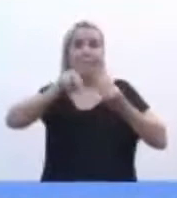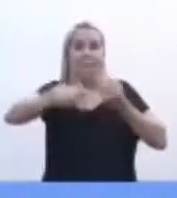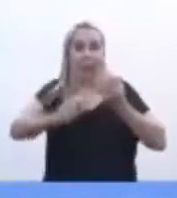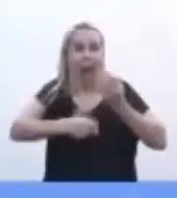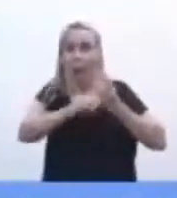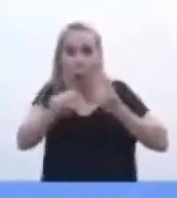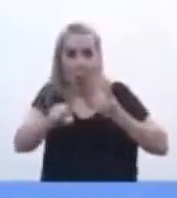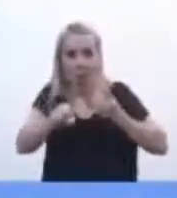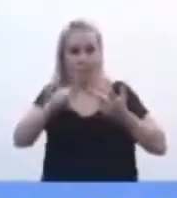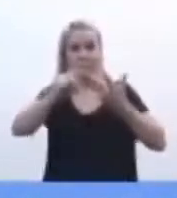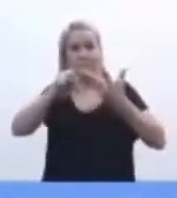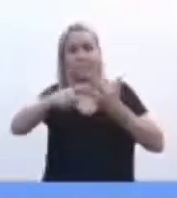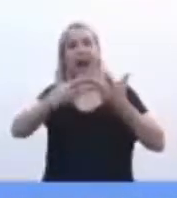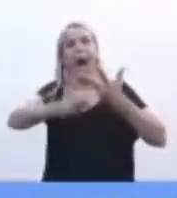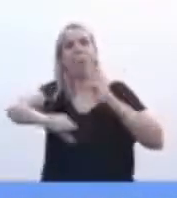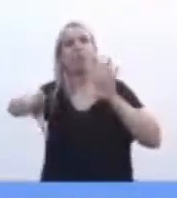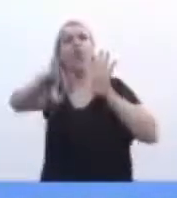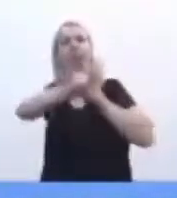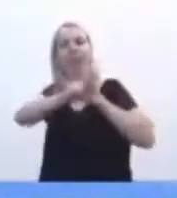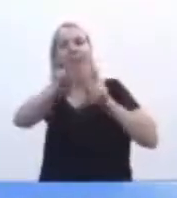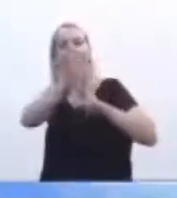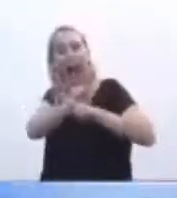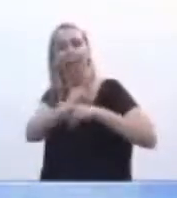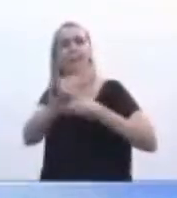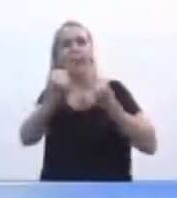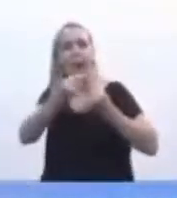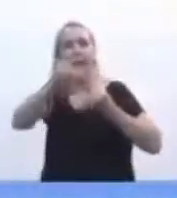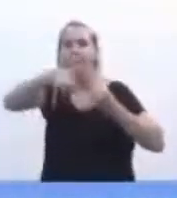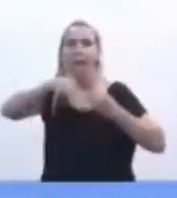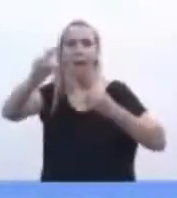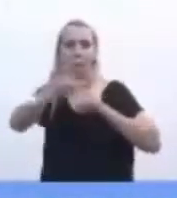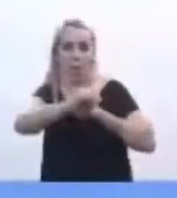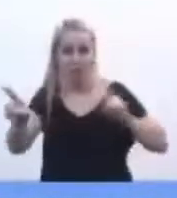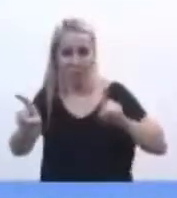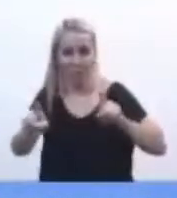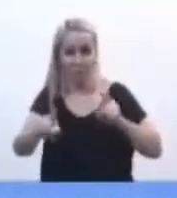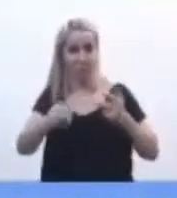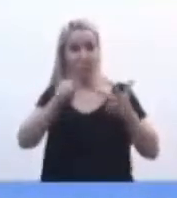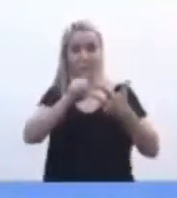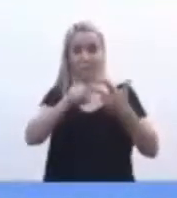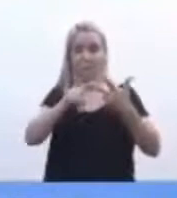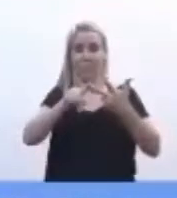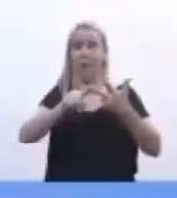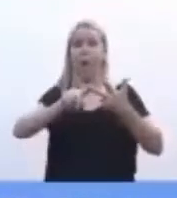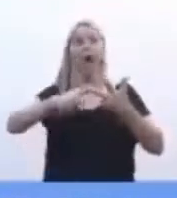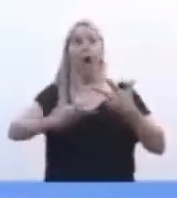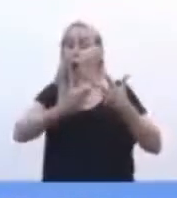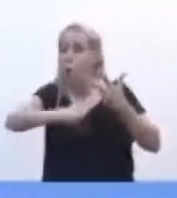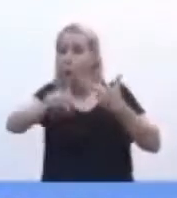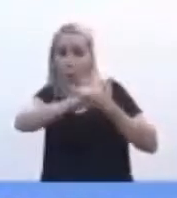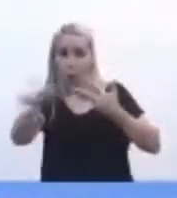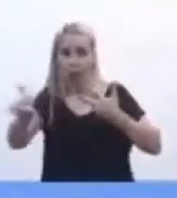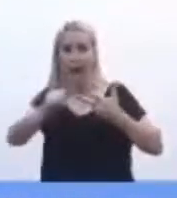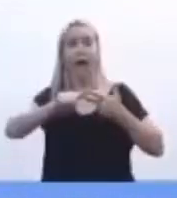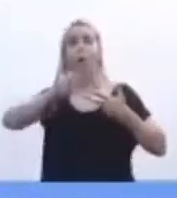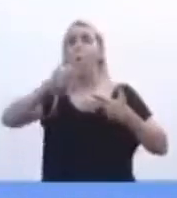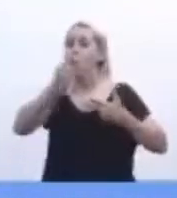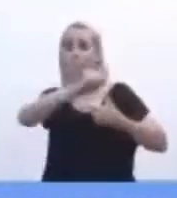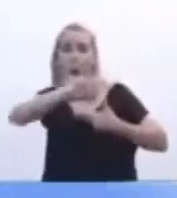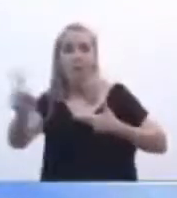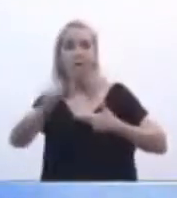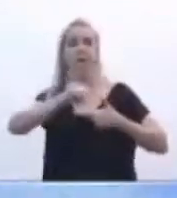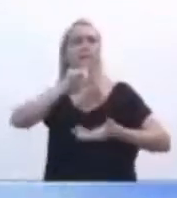aborto legal para no morir no abortar no morir y decidir